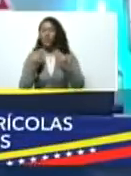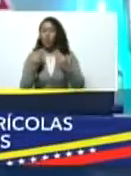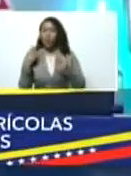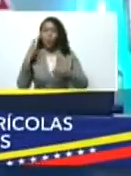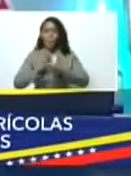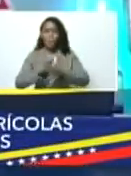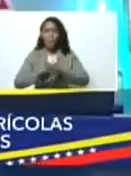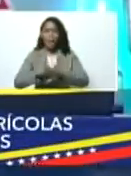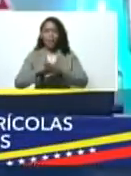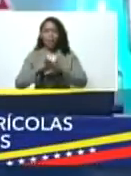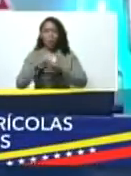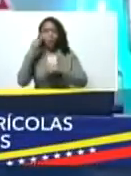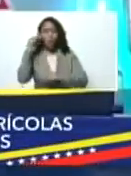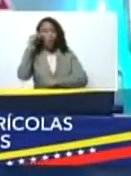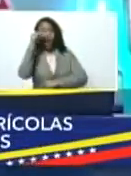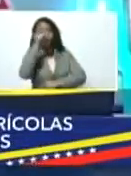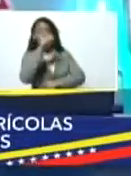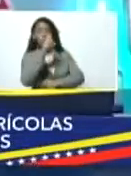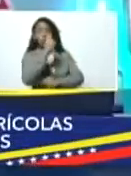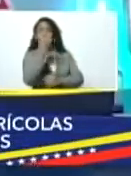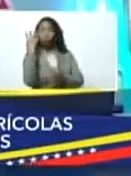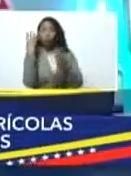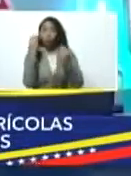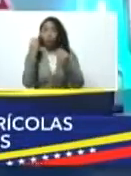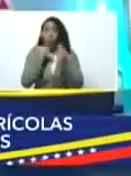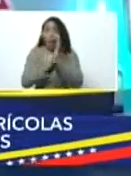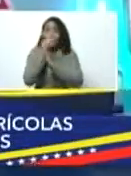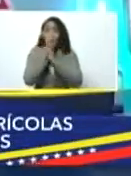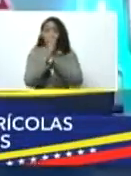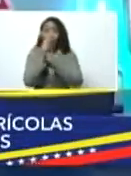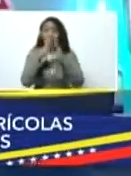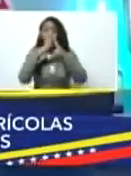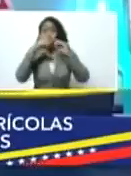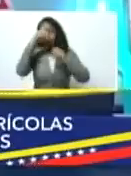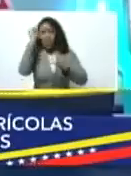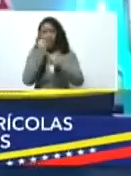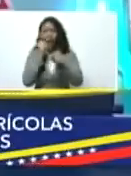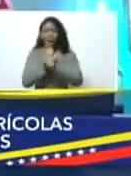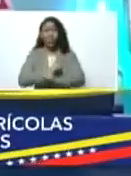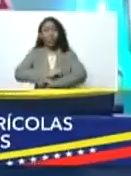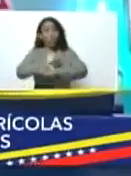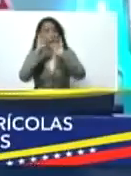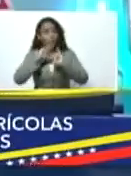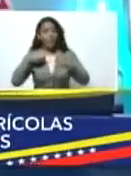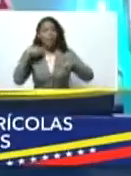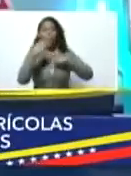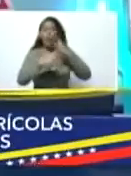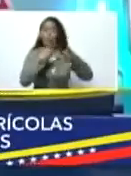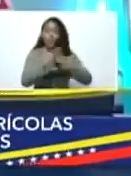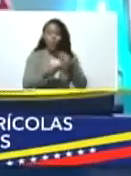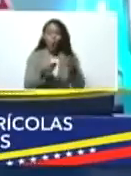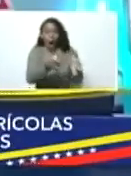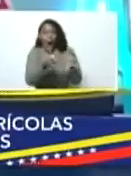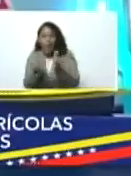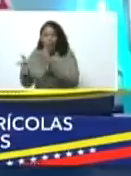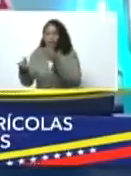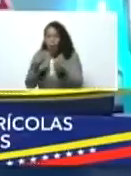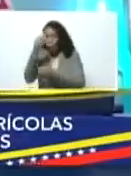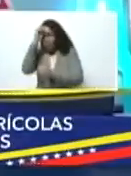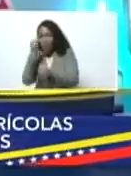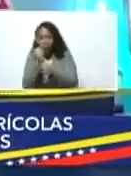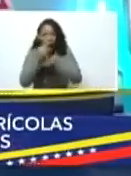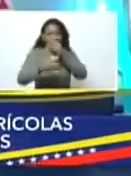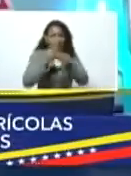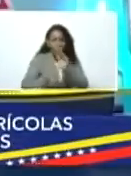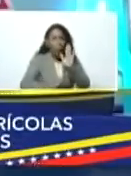la cinta costera y veo a cientos de emprendedores, todos trabajando, felices, produciendo, ganando su platica,